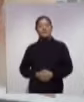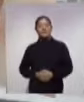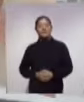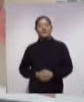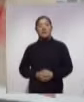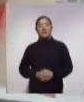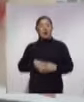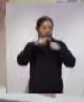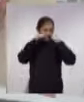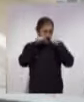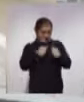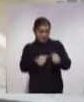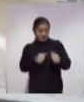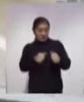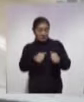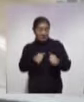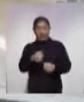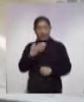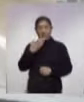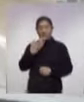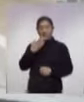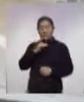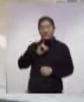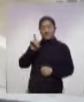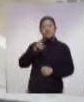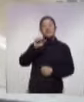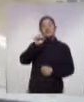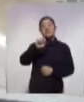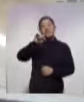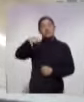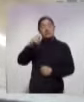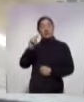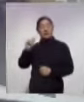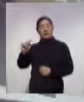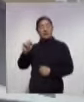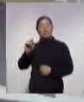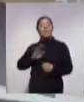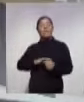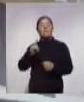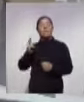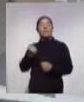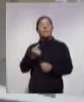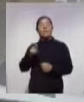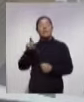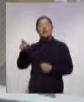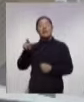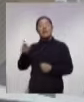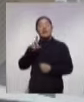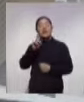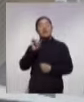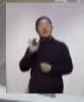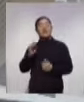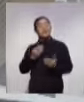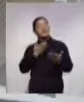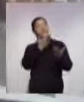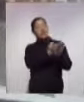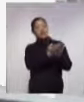Mejor atención allá en San José Teacalco gracias al requerimiento que realizó el sistema estatal